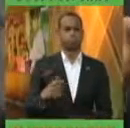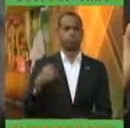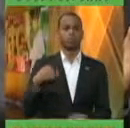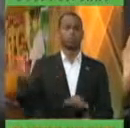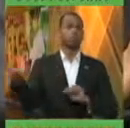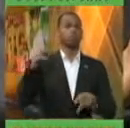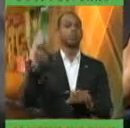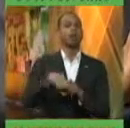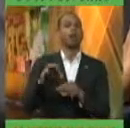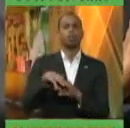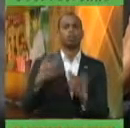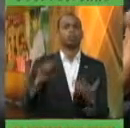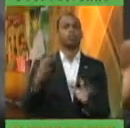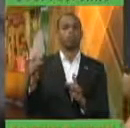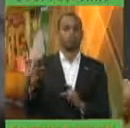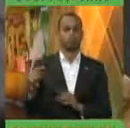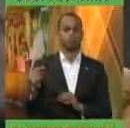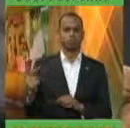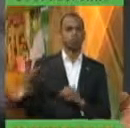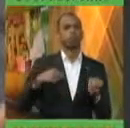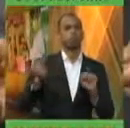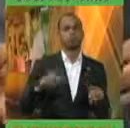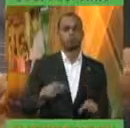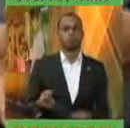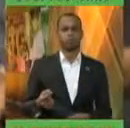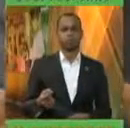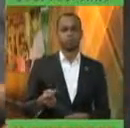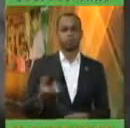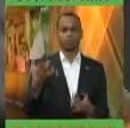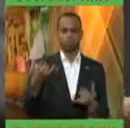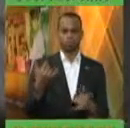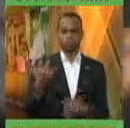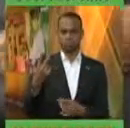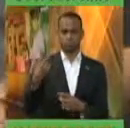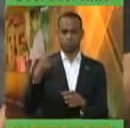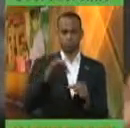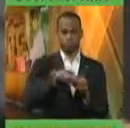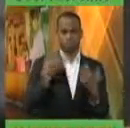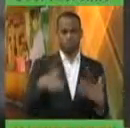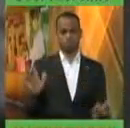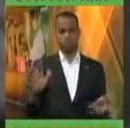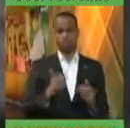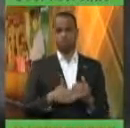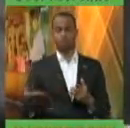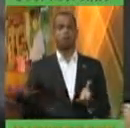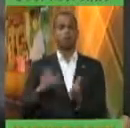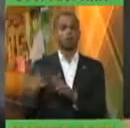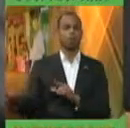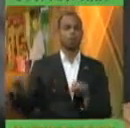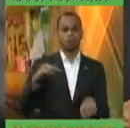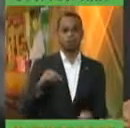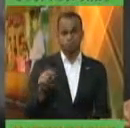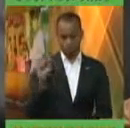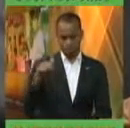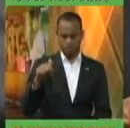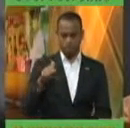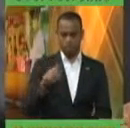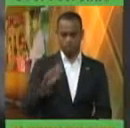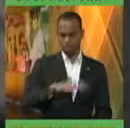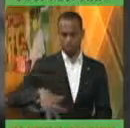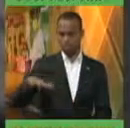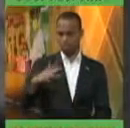vienen elecciones y vuelven la elección y ustedes a tres meses a elecciones están metido aquí en restauración en dajabón